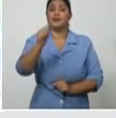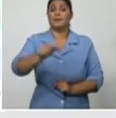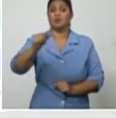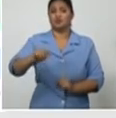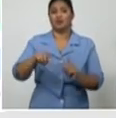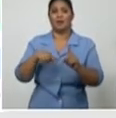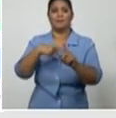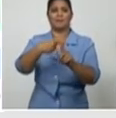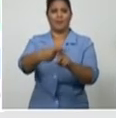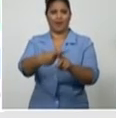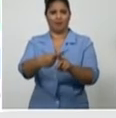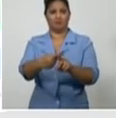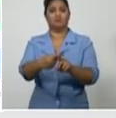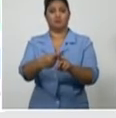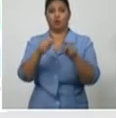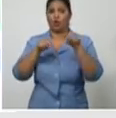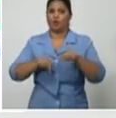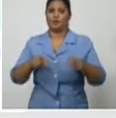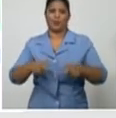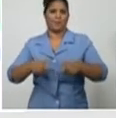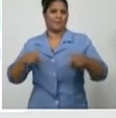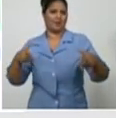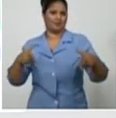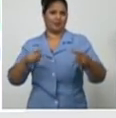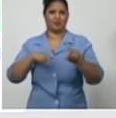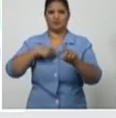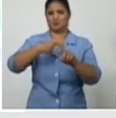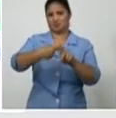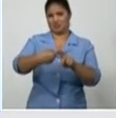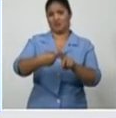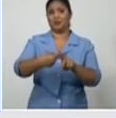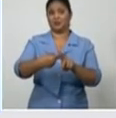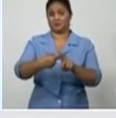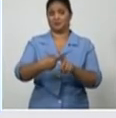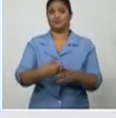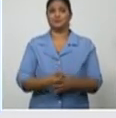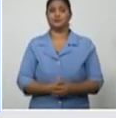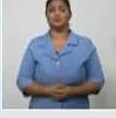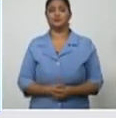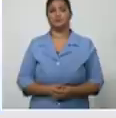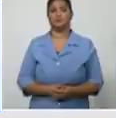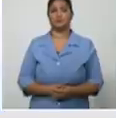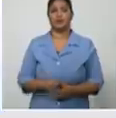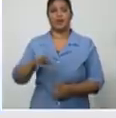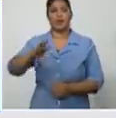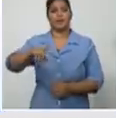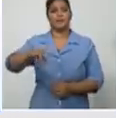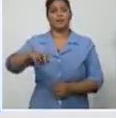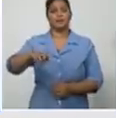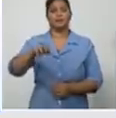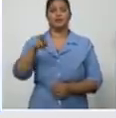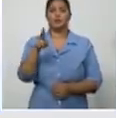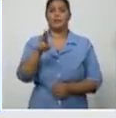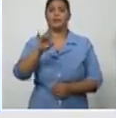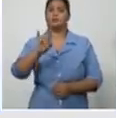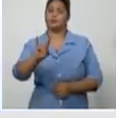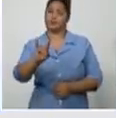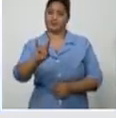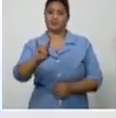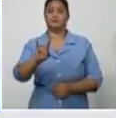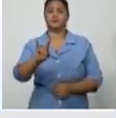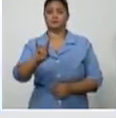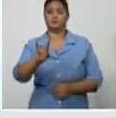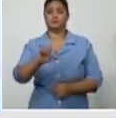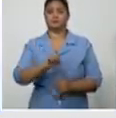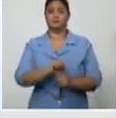sido una cifra elevada. Pinar del Río con 29, podemos decir que 4